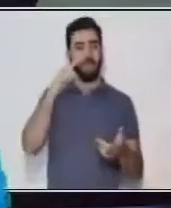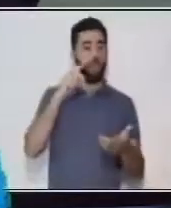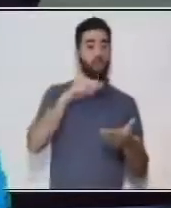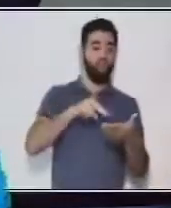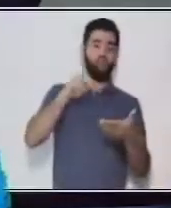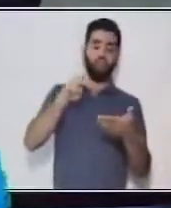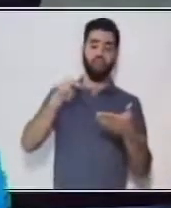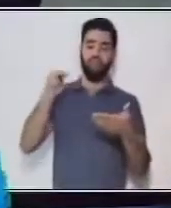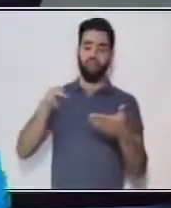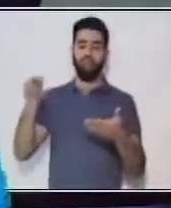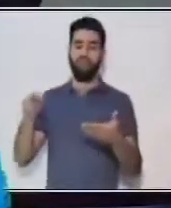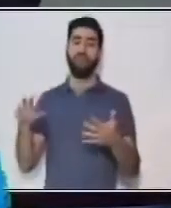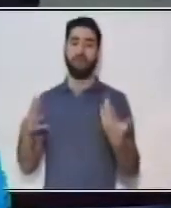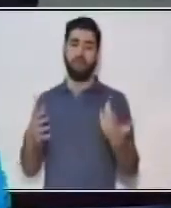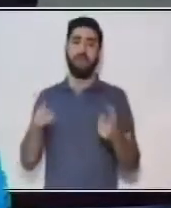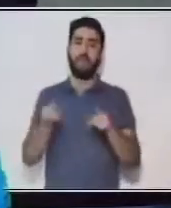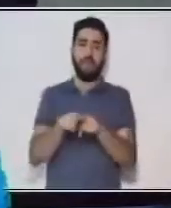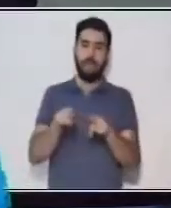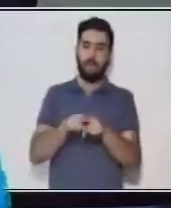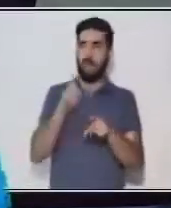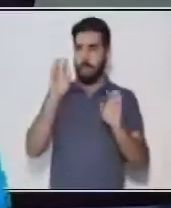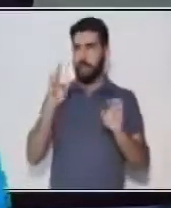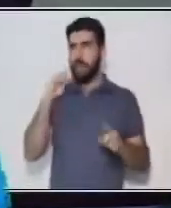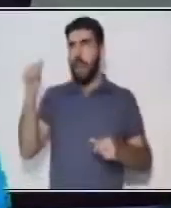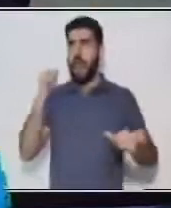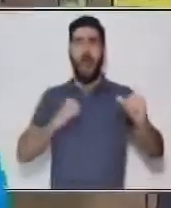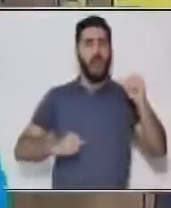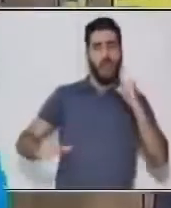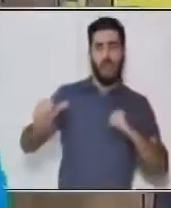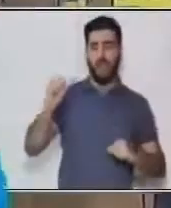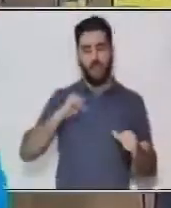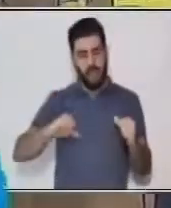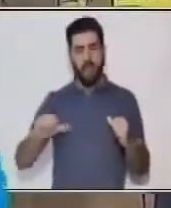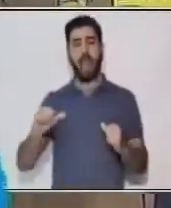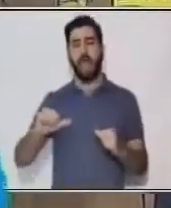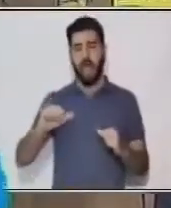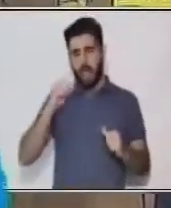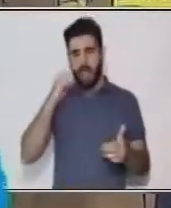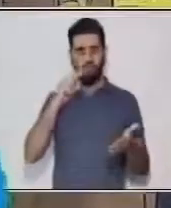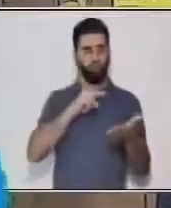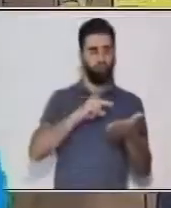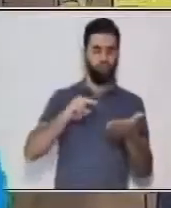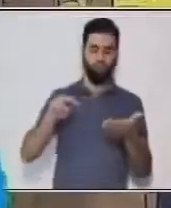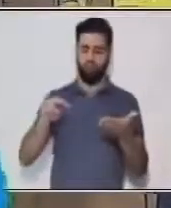leen la lectura dramatizada, pero es fundamental lograr el ritmo